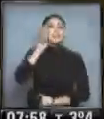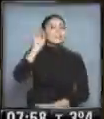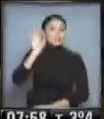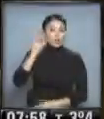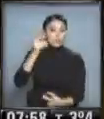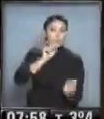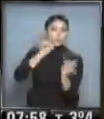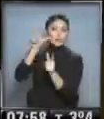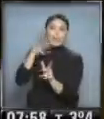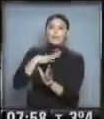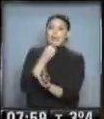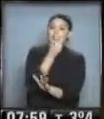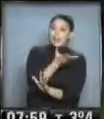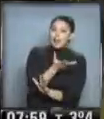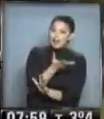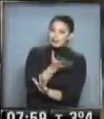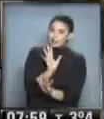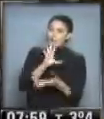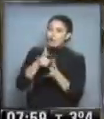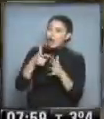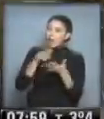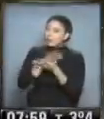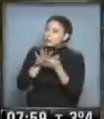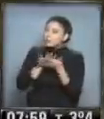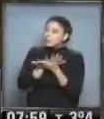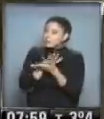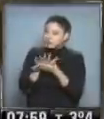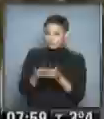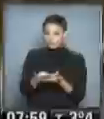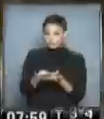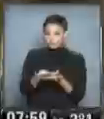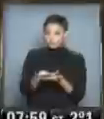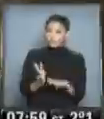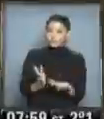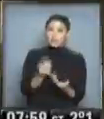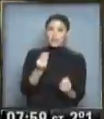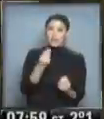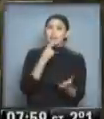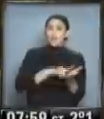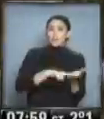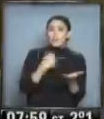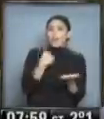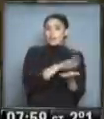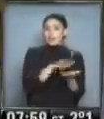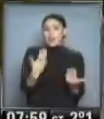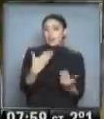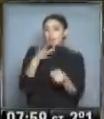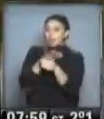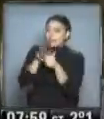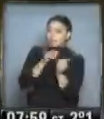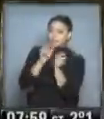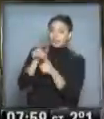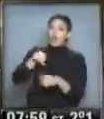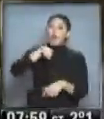exportado y no declarado es decir esto sería una maniobra de contrabando directamente es decir para no pagar impuestos otra que se haya vendido